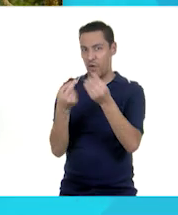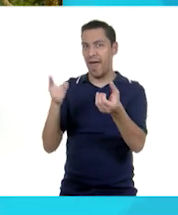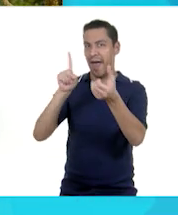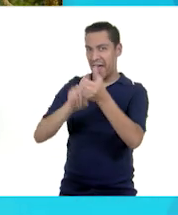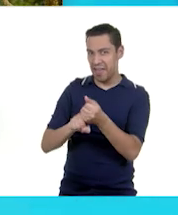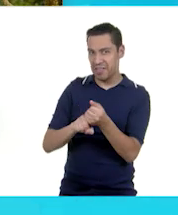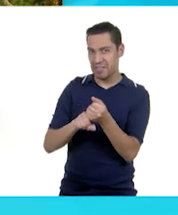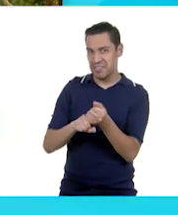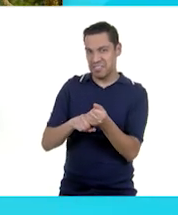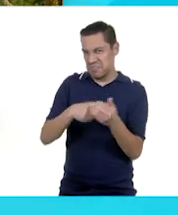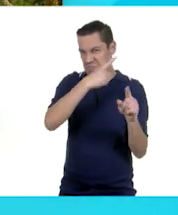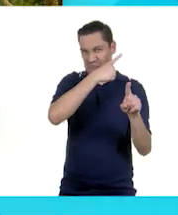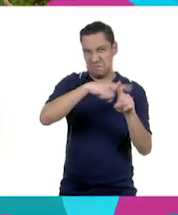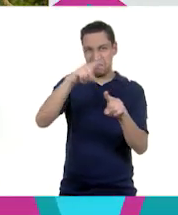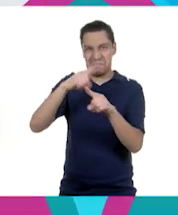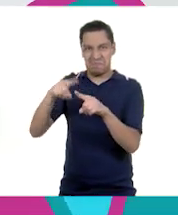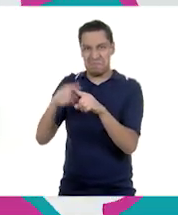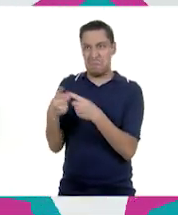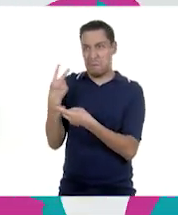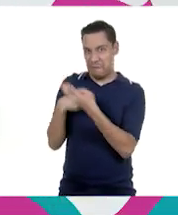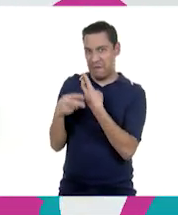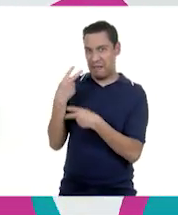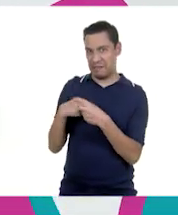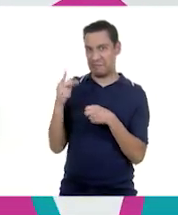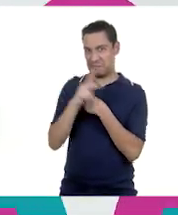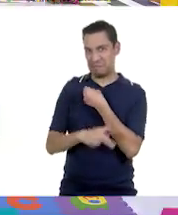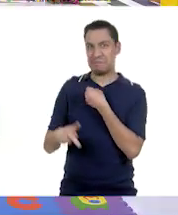India, tulipanes africanos.